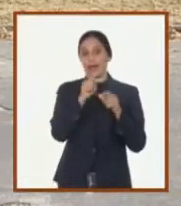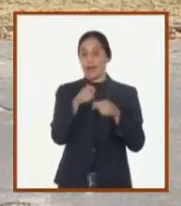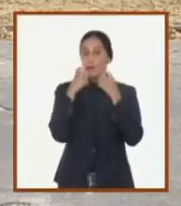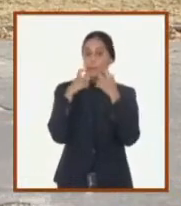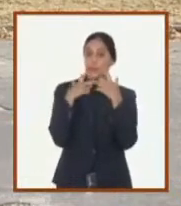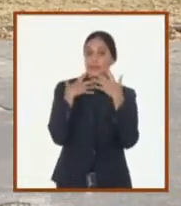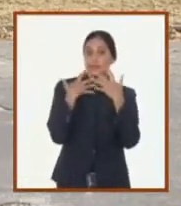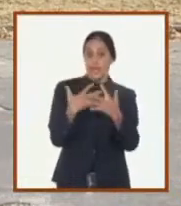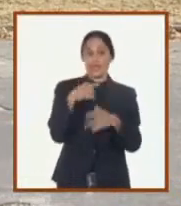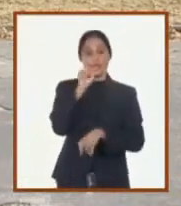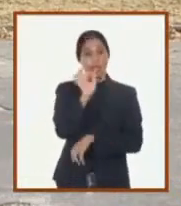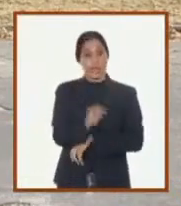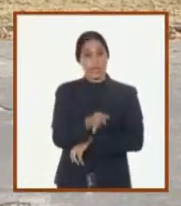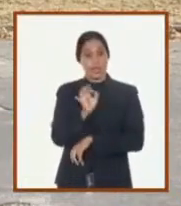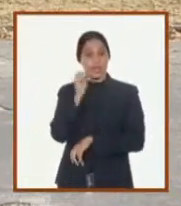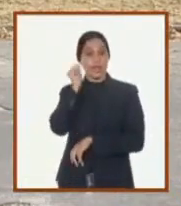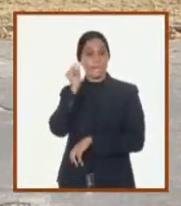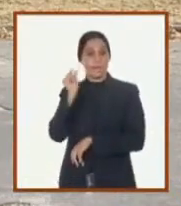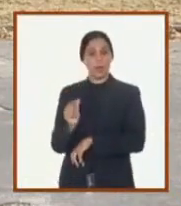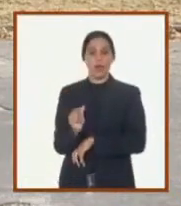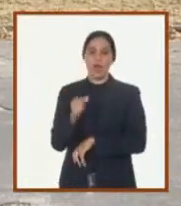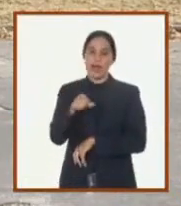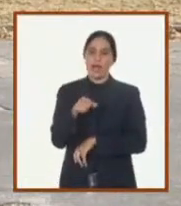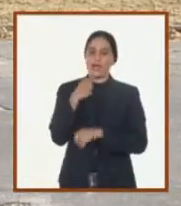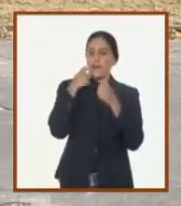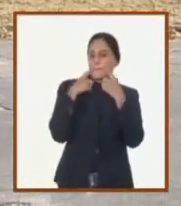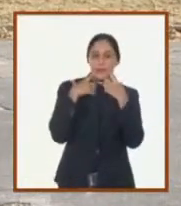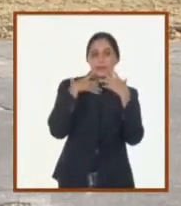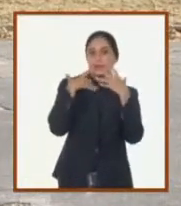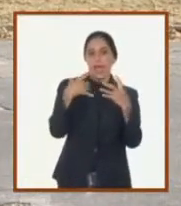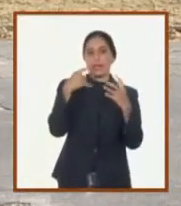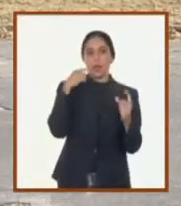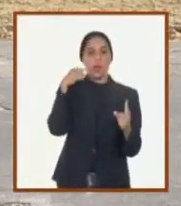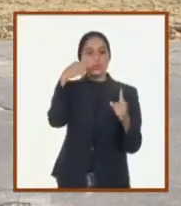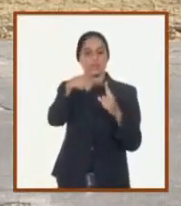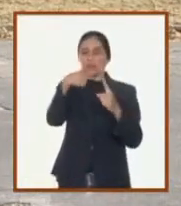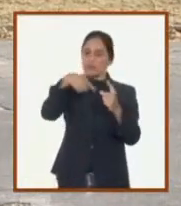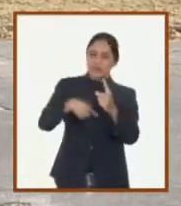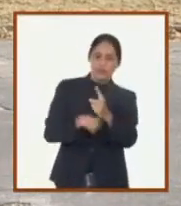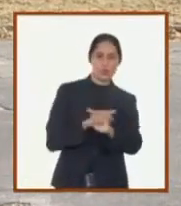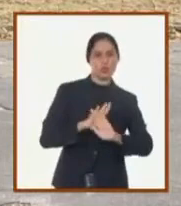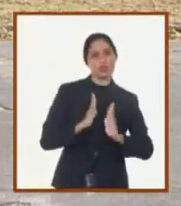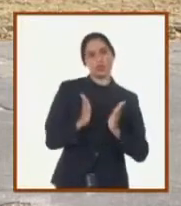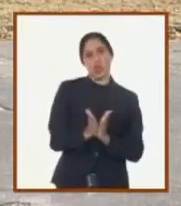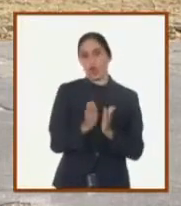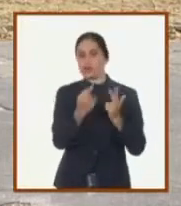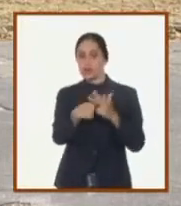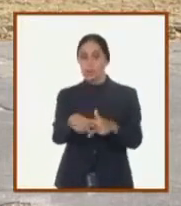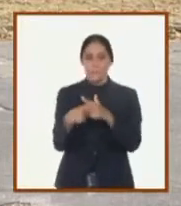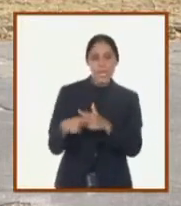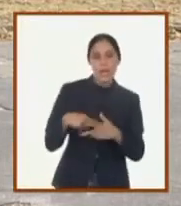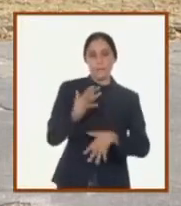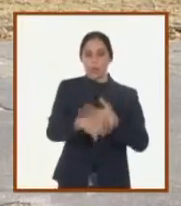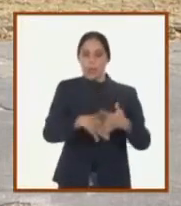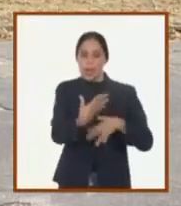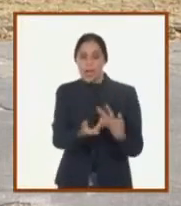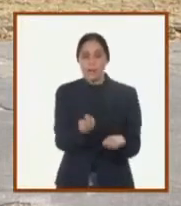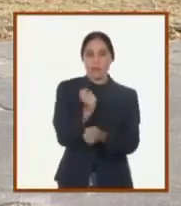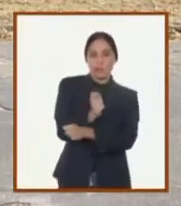era como decir la válvula de escape de todos los problemas que habían de de las